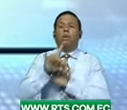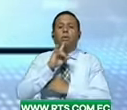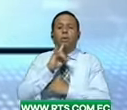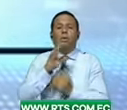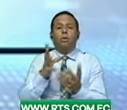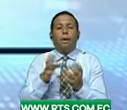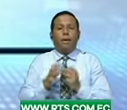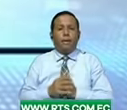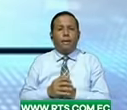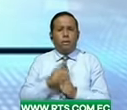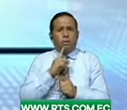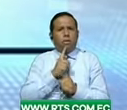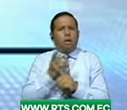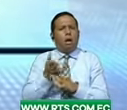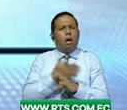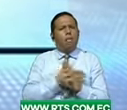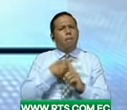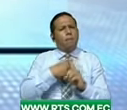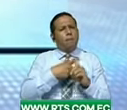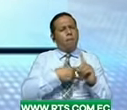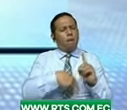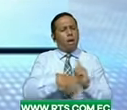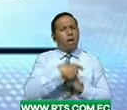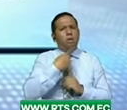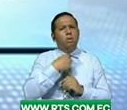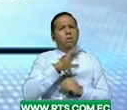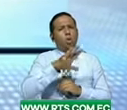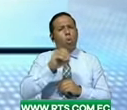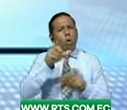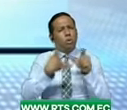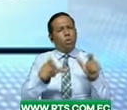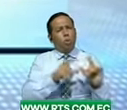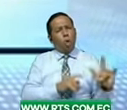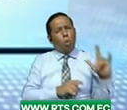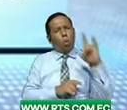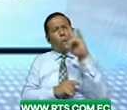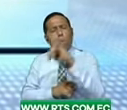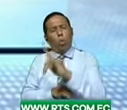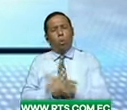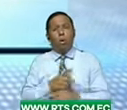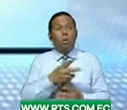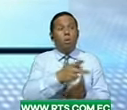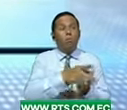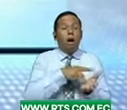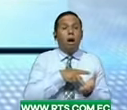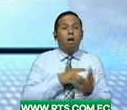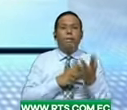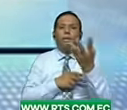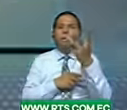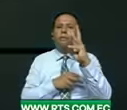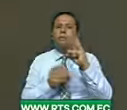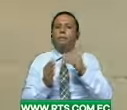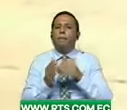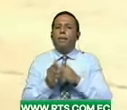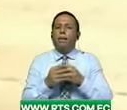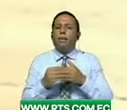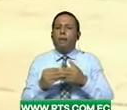de nacionalidad ecuatoriana y cobraban $16,000 por el arribo a los Estados